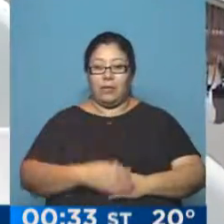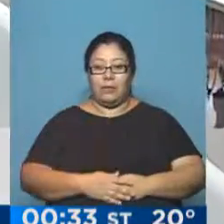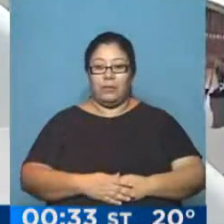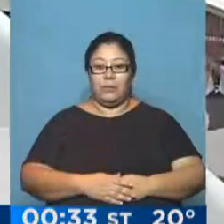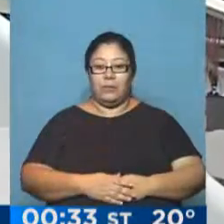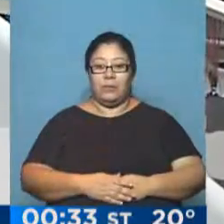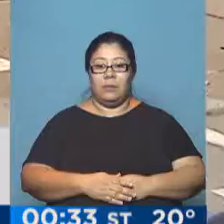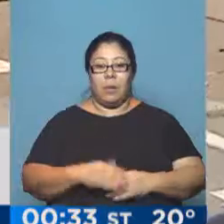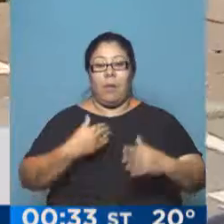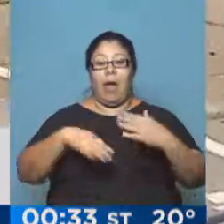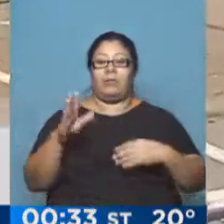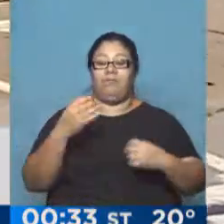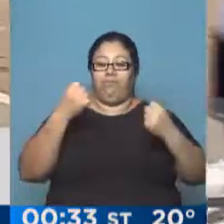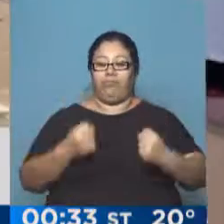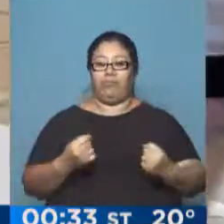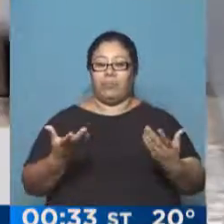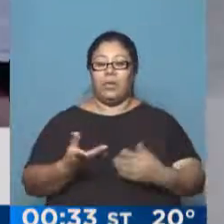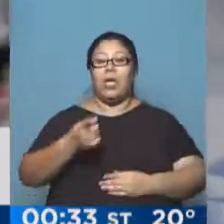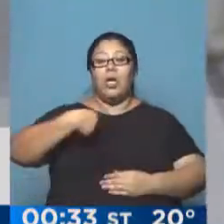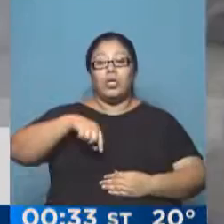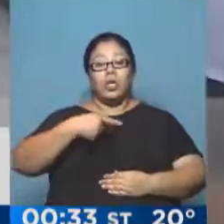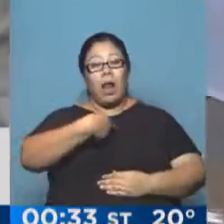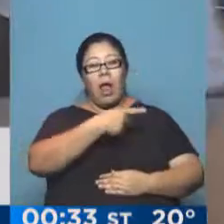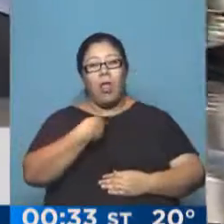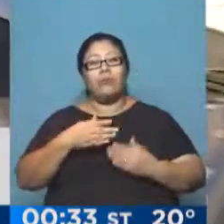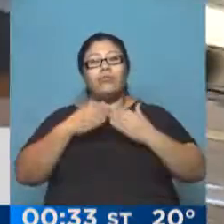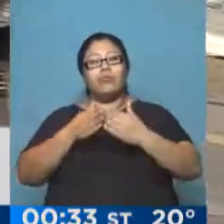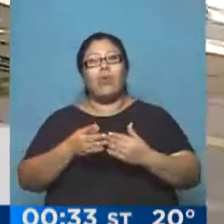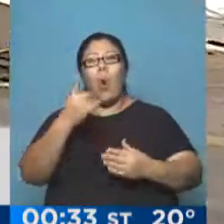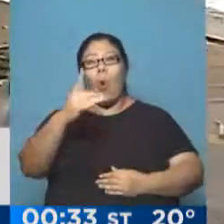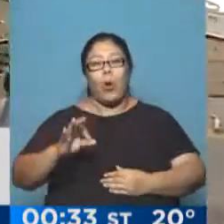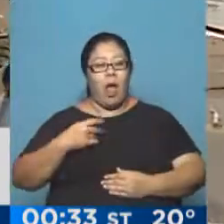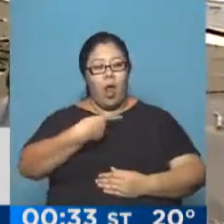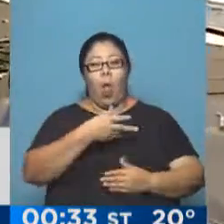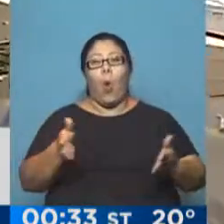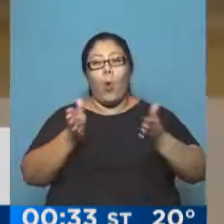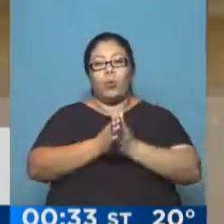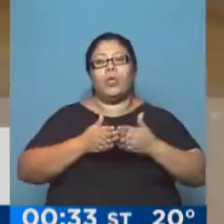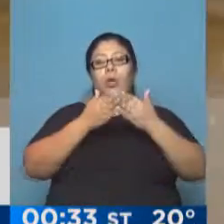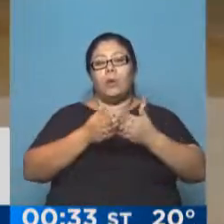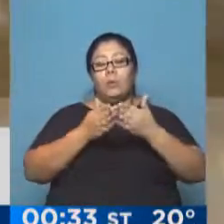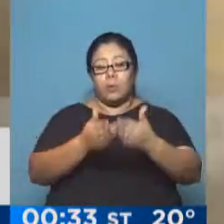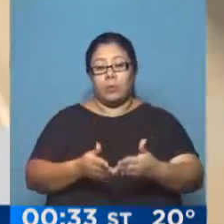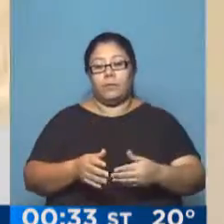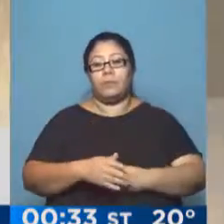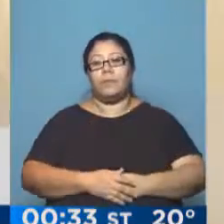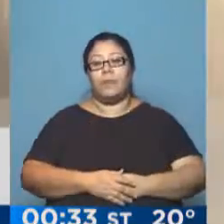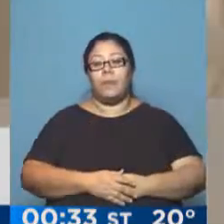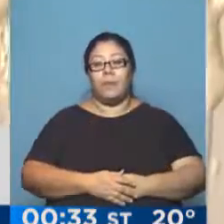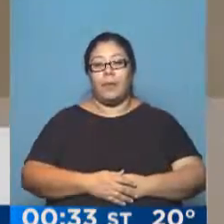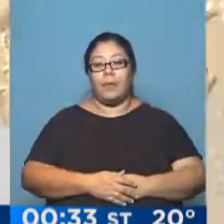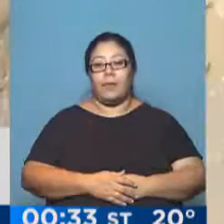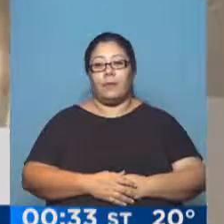un poco más imponente, ¿no? Nosotras navegamos juntas desde hace un año. Navegamos en barcos en el mismo, o